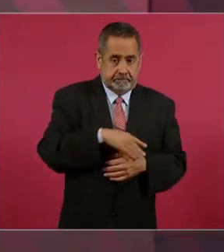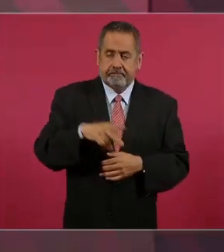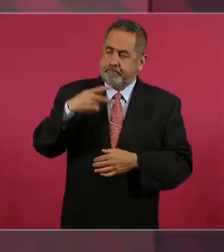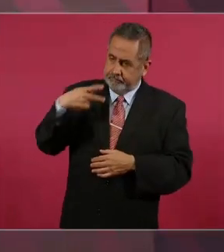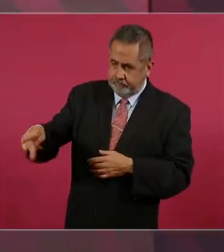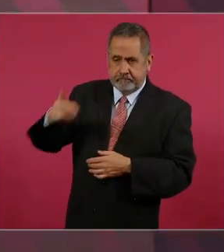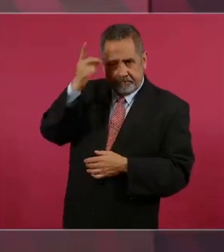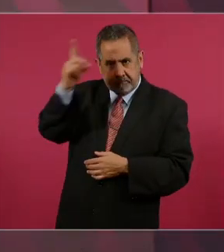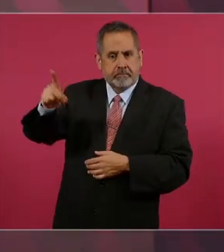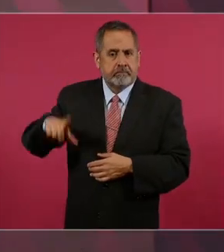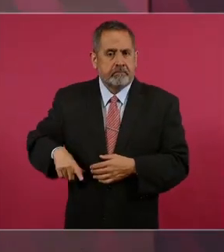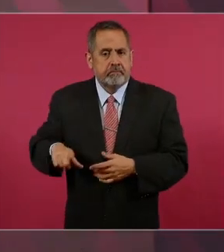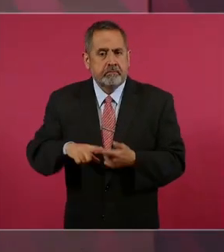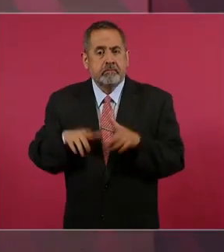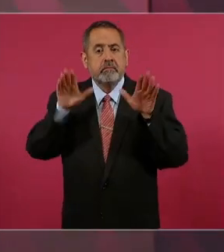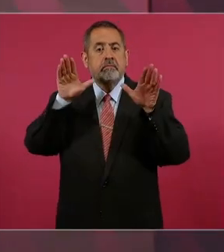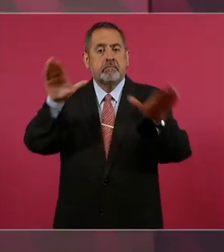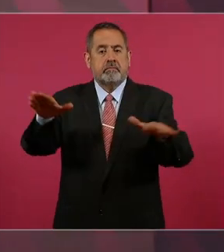los aeropuertos